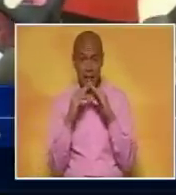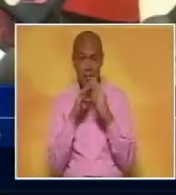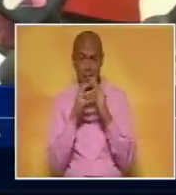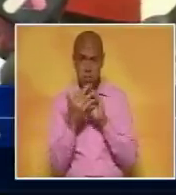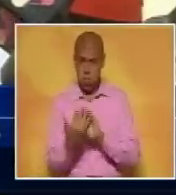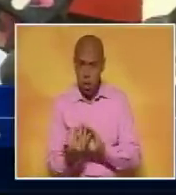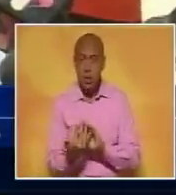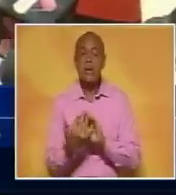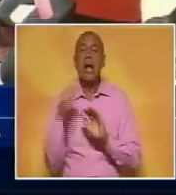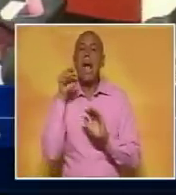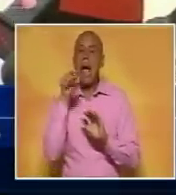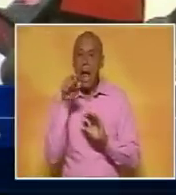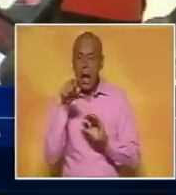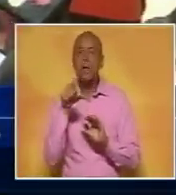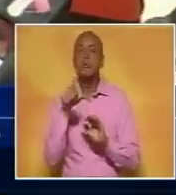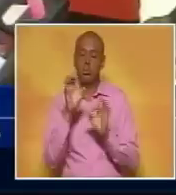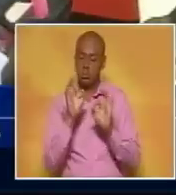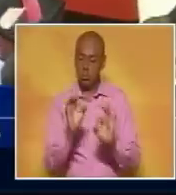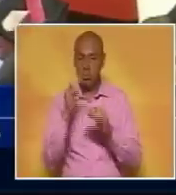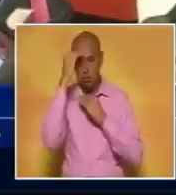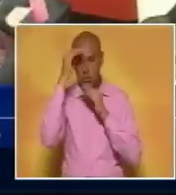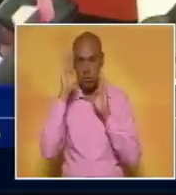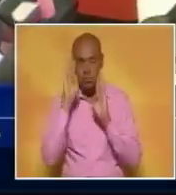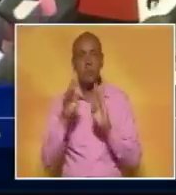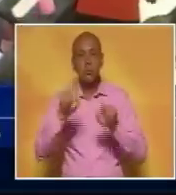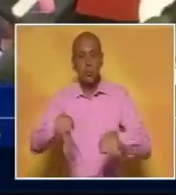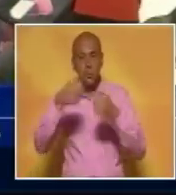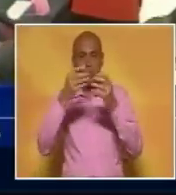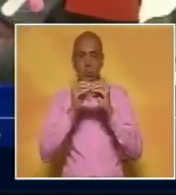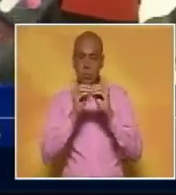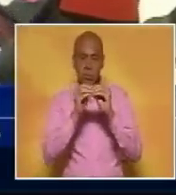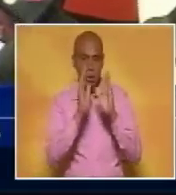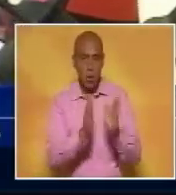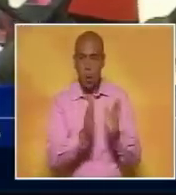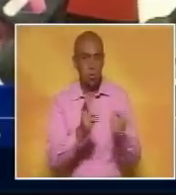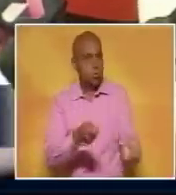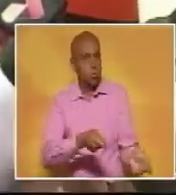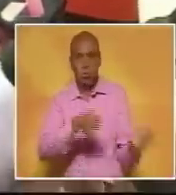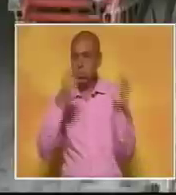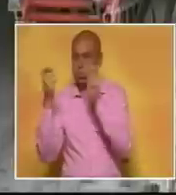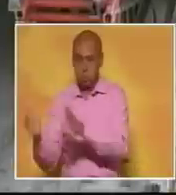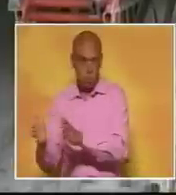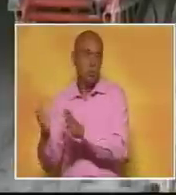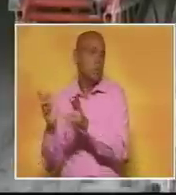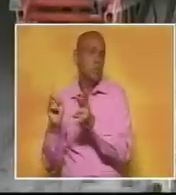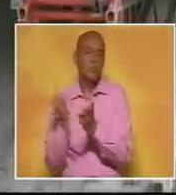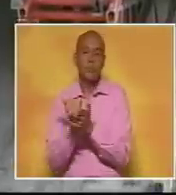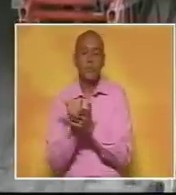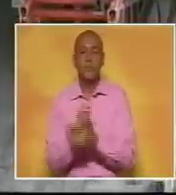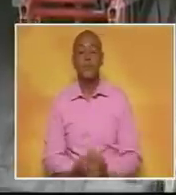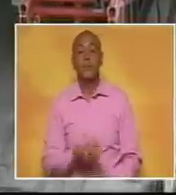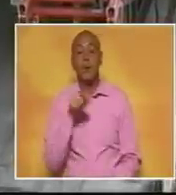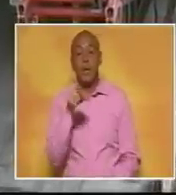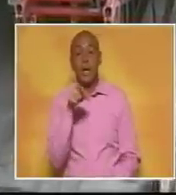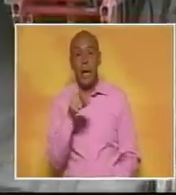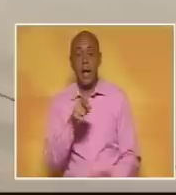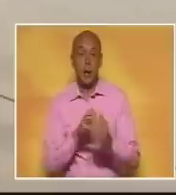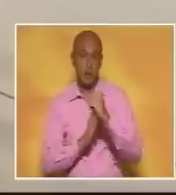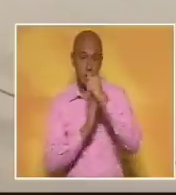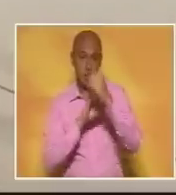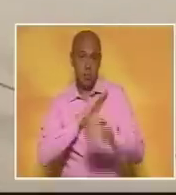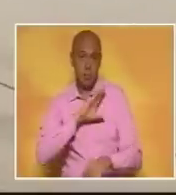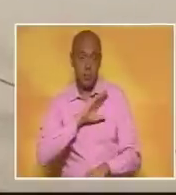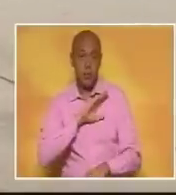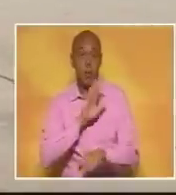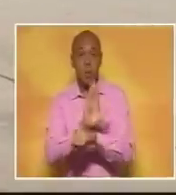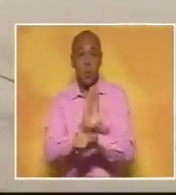van a ser atendidas, van a ser rescatadas, reubicadas en el caso que se tenga que hacer. Según el director nacional de Protección Civil, en las próximas